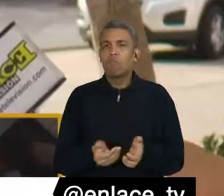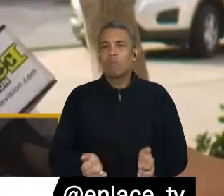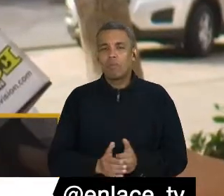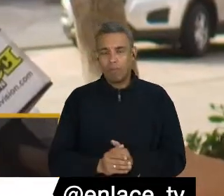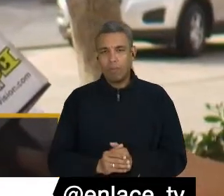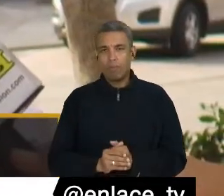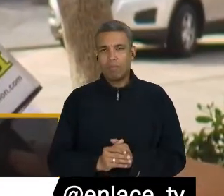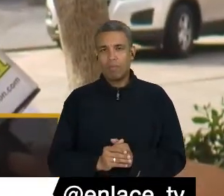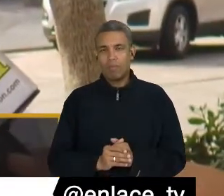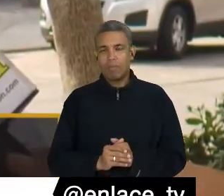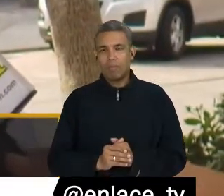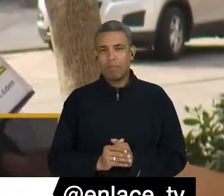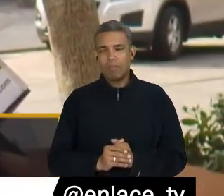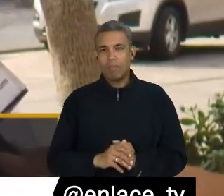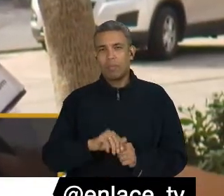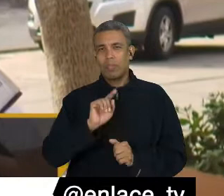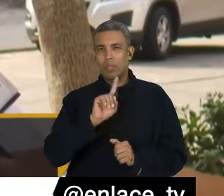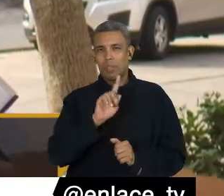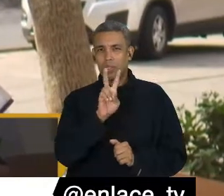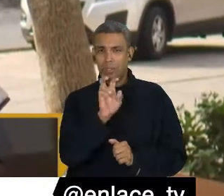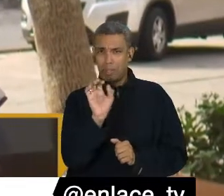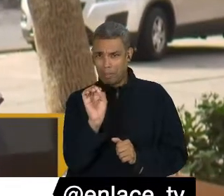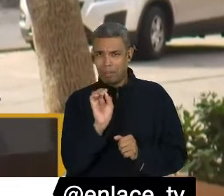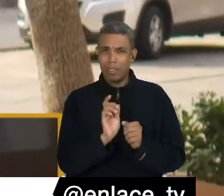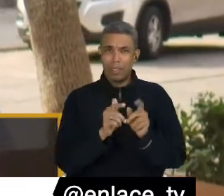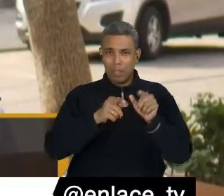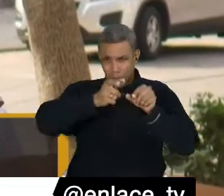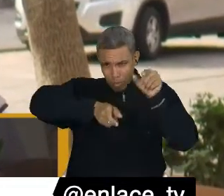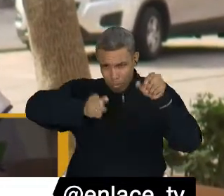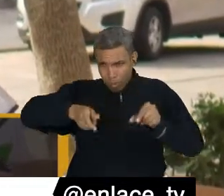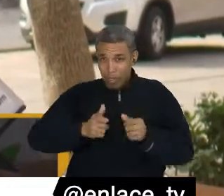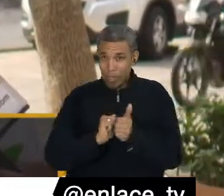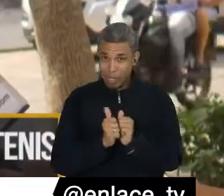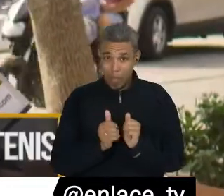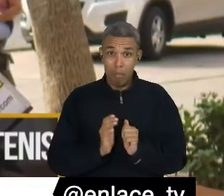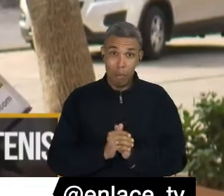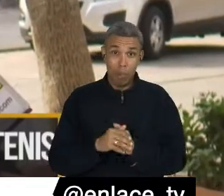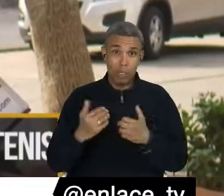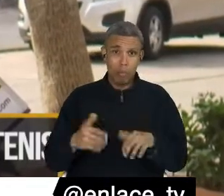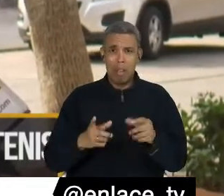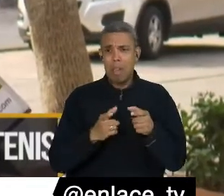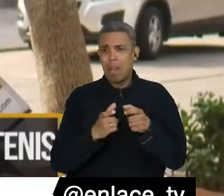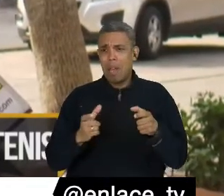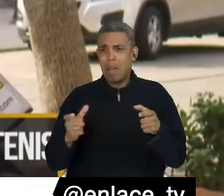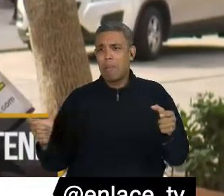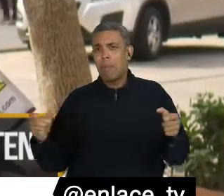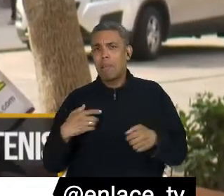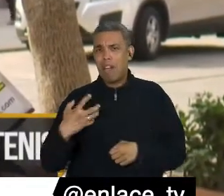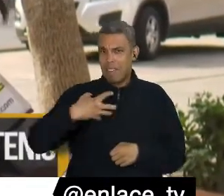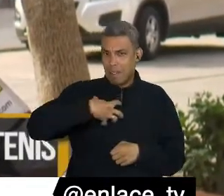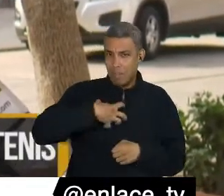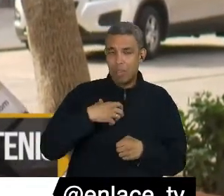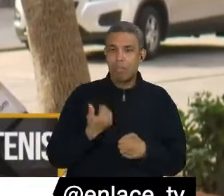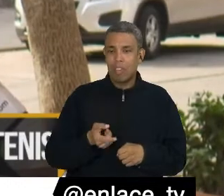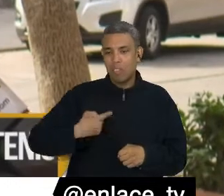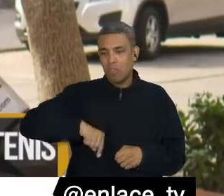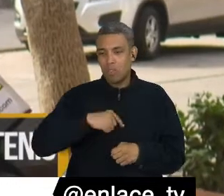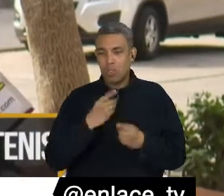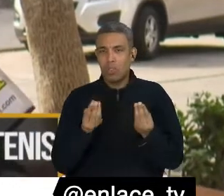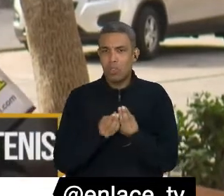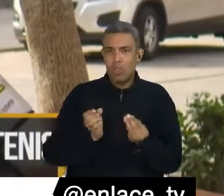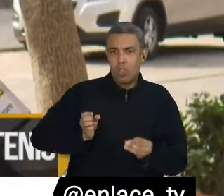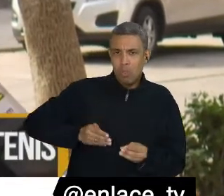Más de 170 deportistas de todo el país y el Club Miramar nos representamos con 33 deportistas